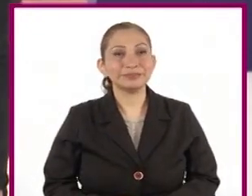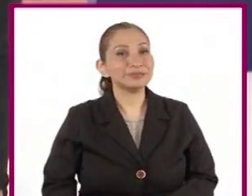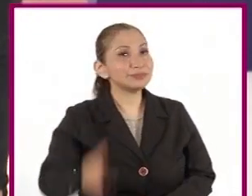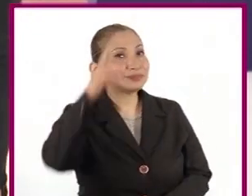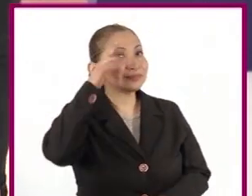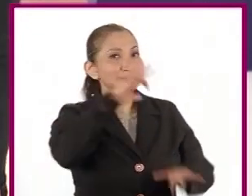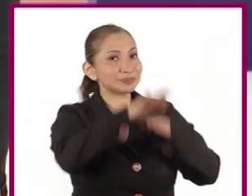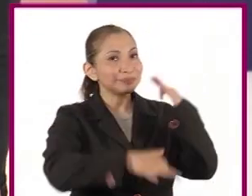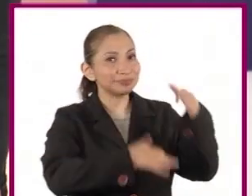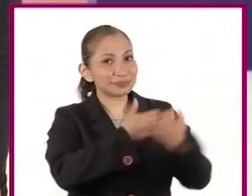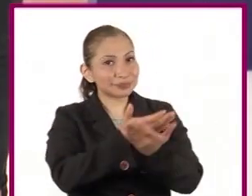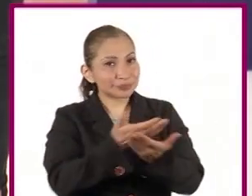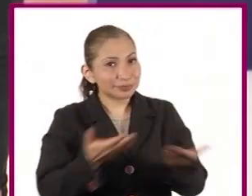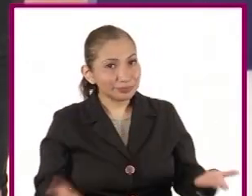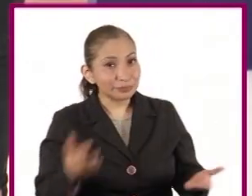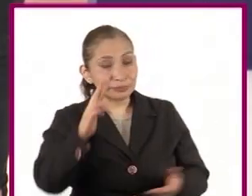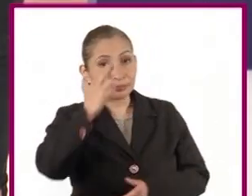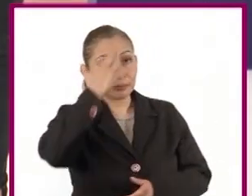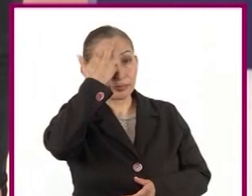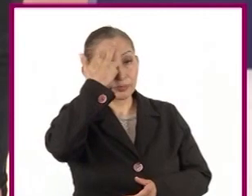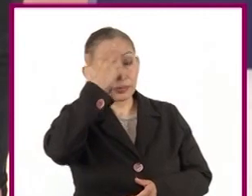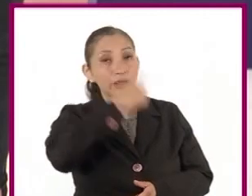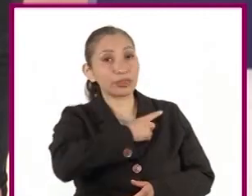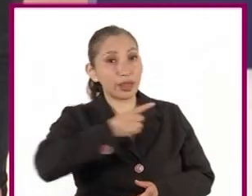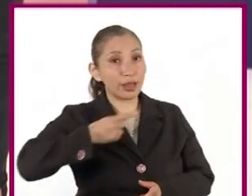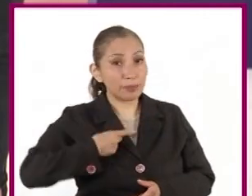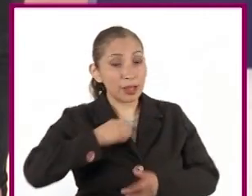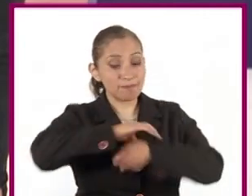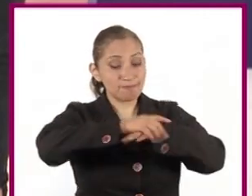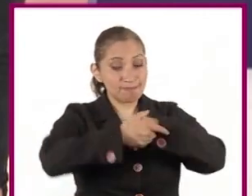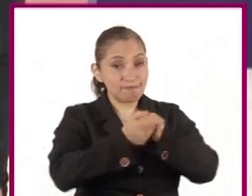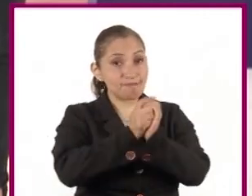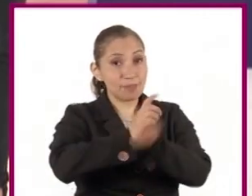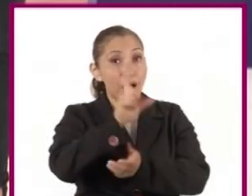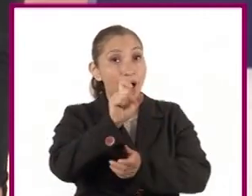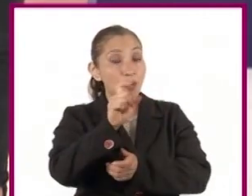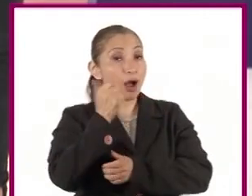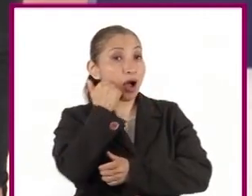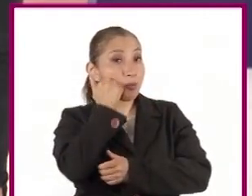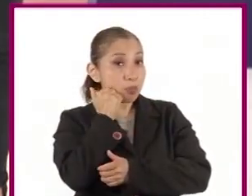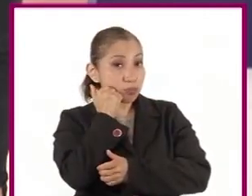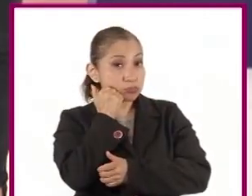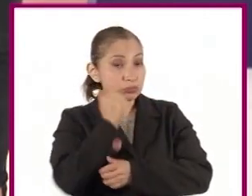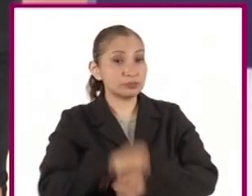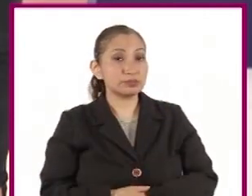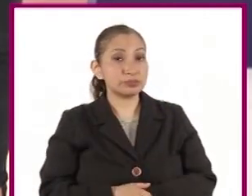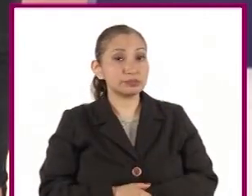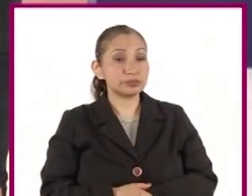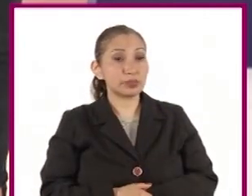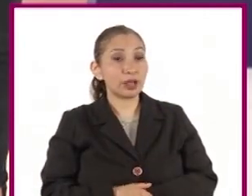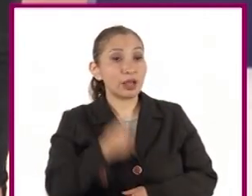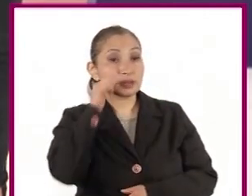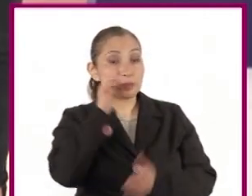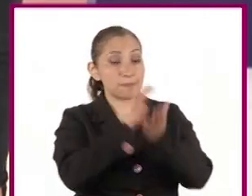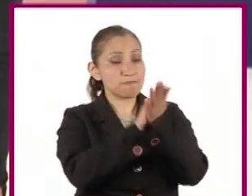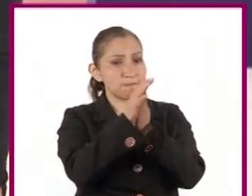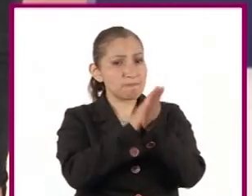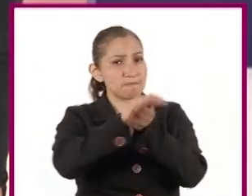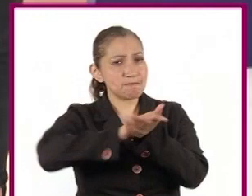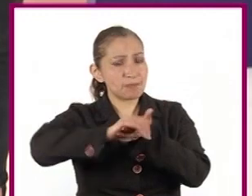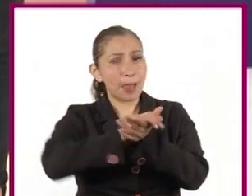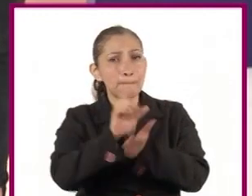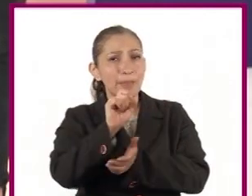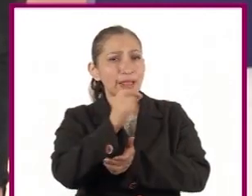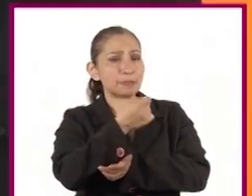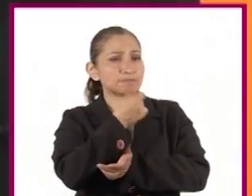Hola a todas y todos. Recuerden que deben lavarse las manos con agua y con jabón, frotándoselas muy bien durante